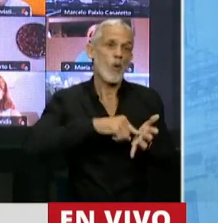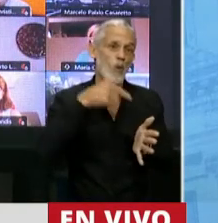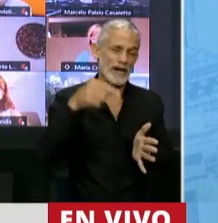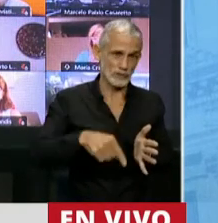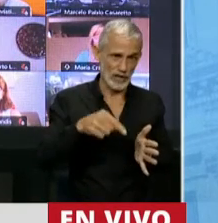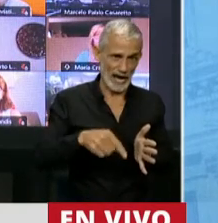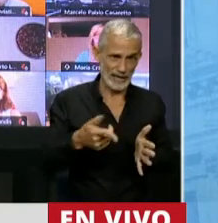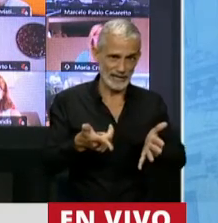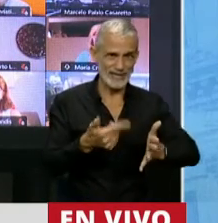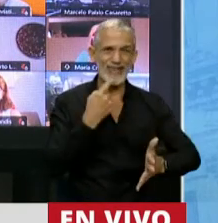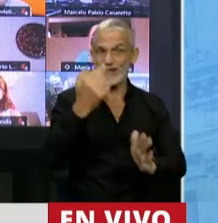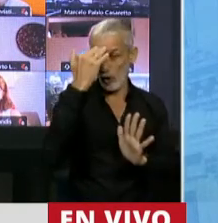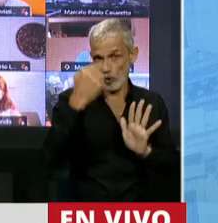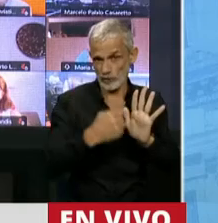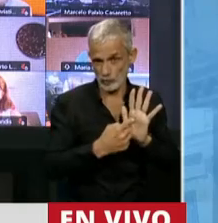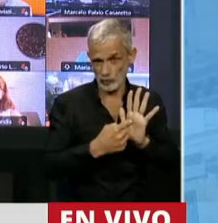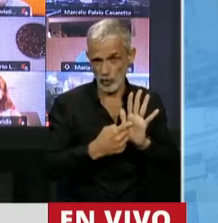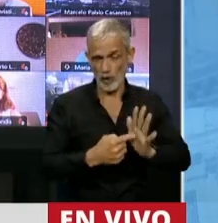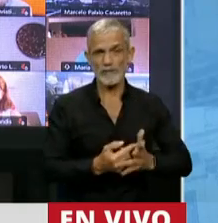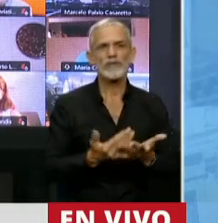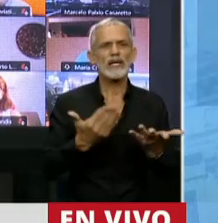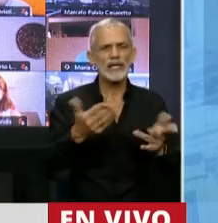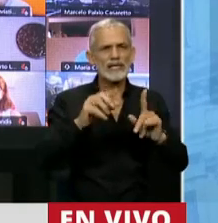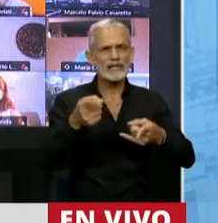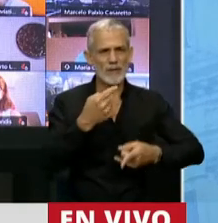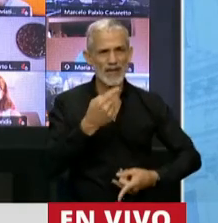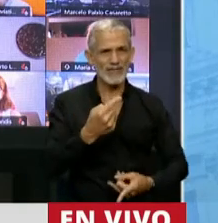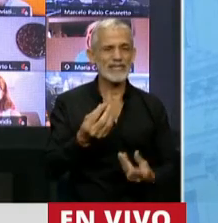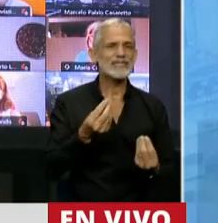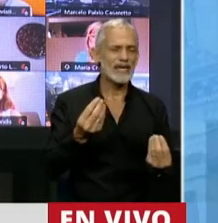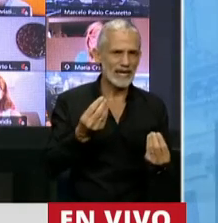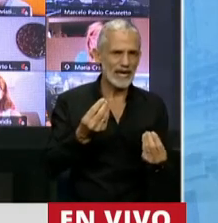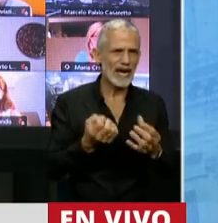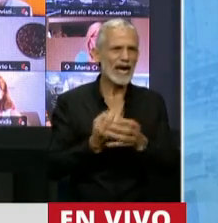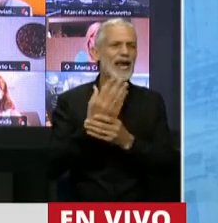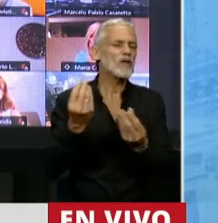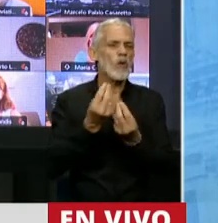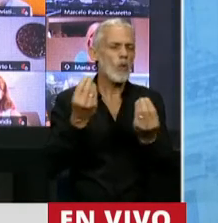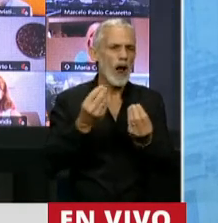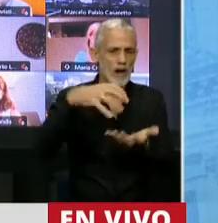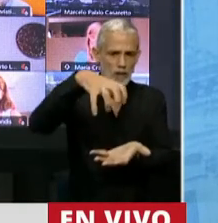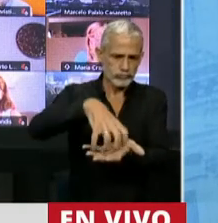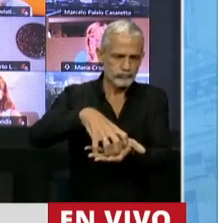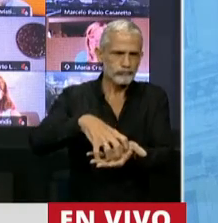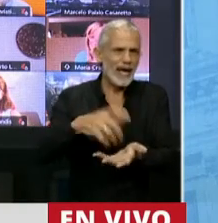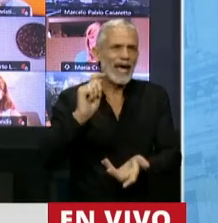caso, dice la Constitución. Estableciendo otra vez, también creando, cuál era el organismo que